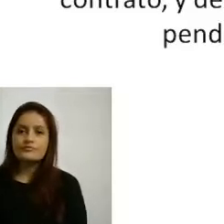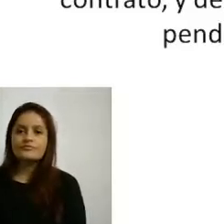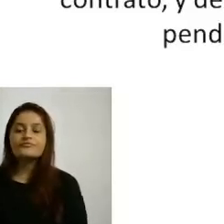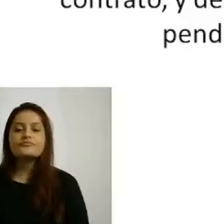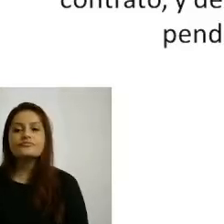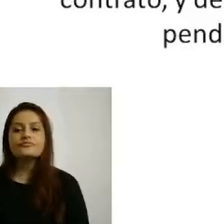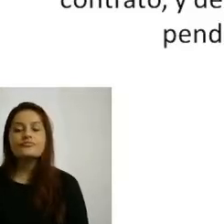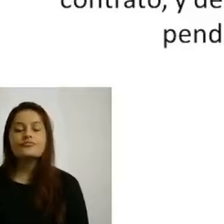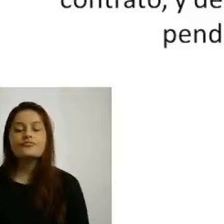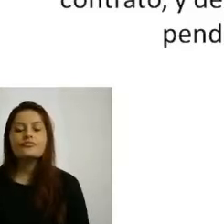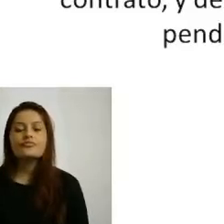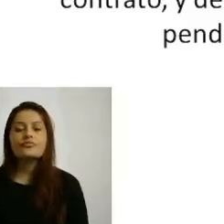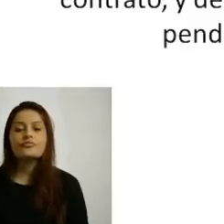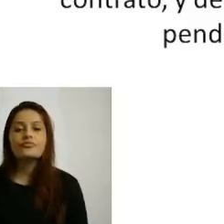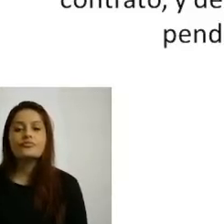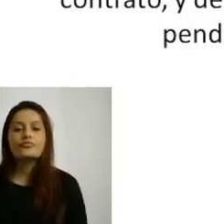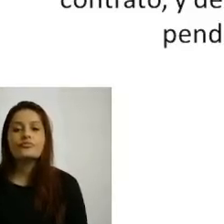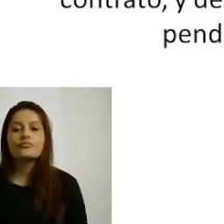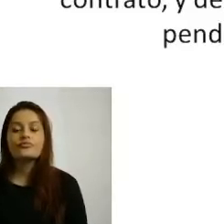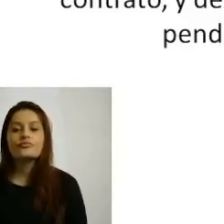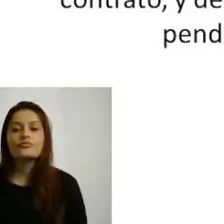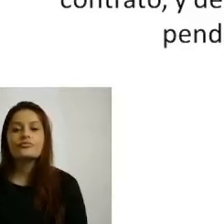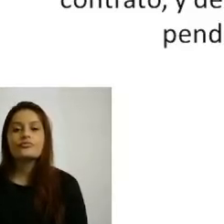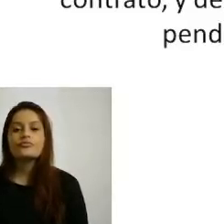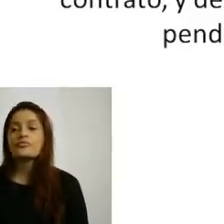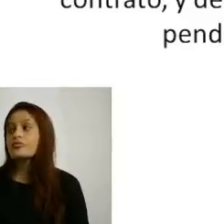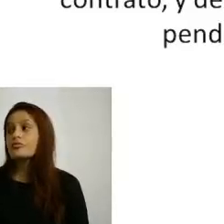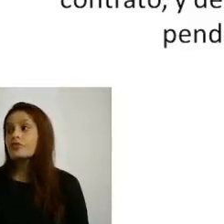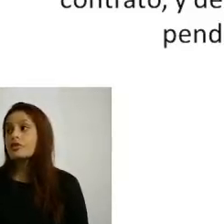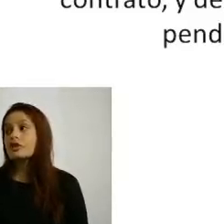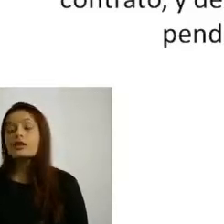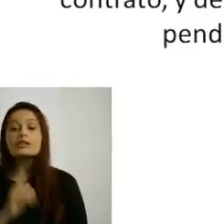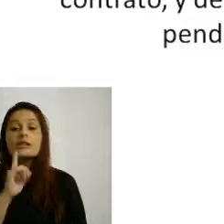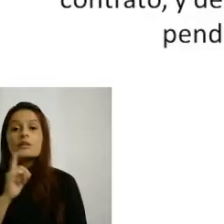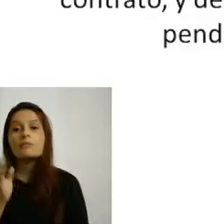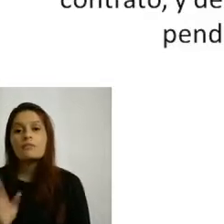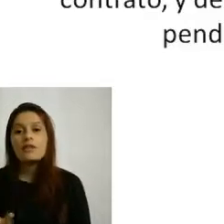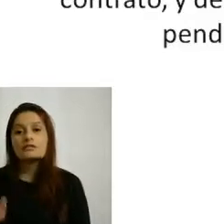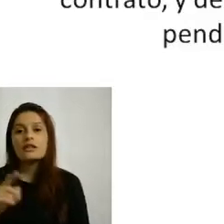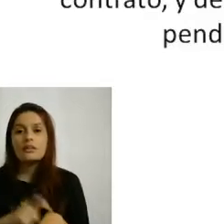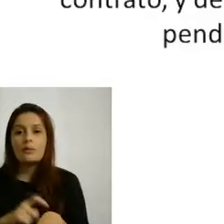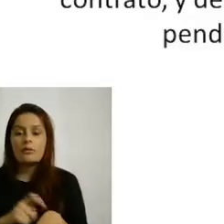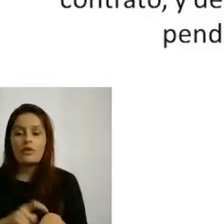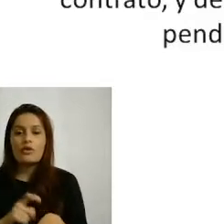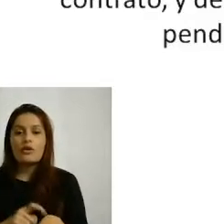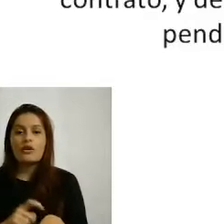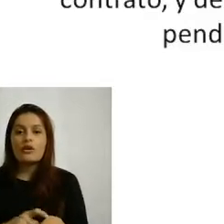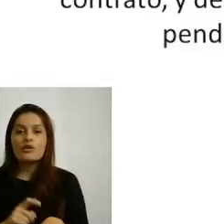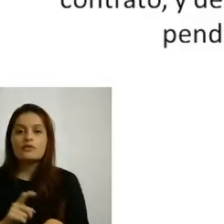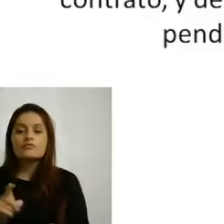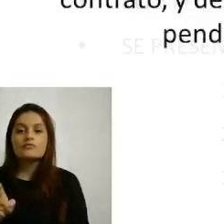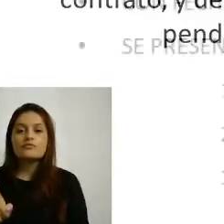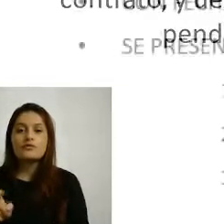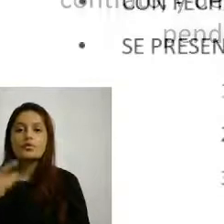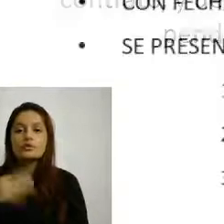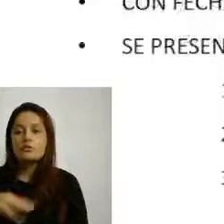contrato y devoluciones de pago en exceso de AFP históricos que permanecen pendientes de recuperación en las entidades